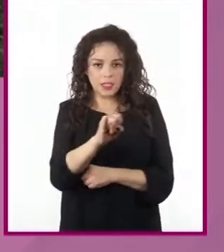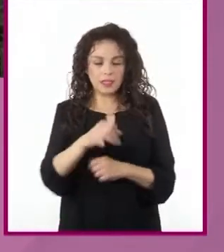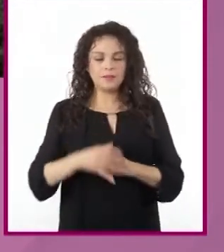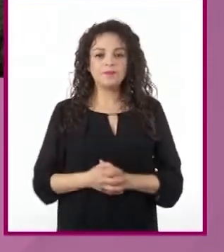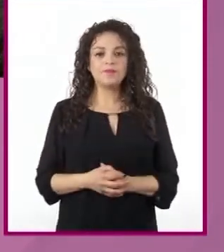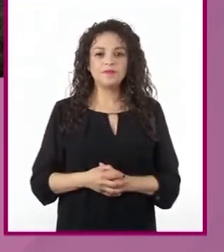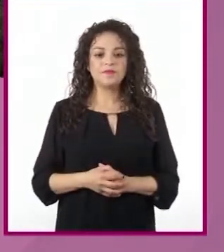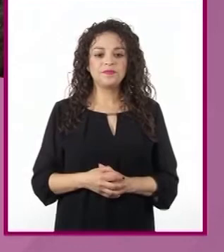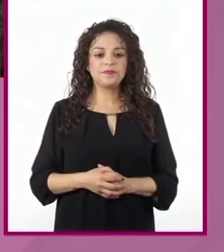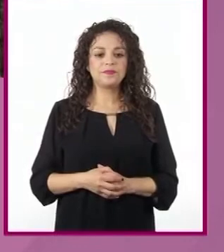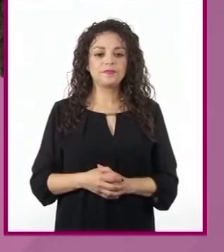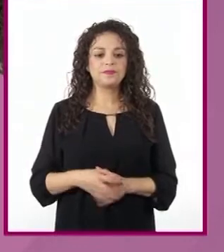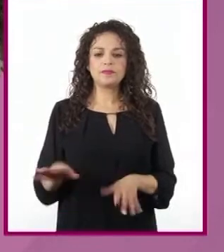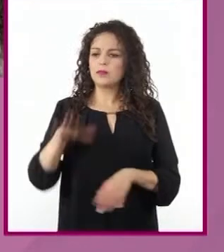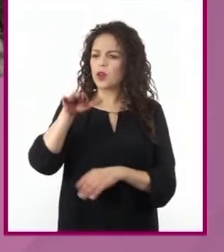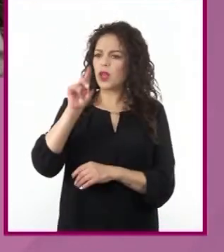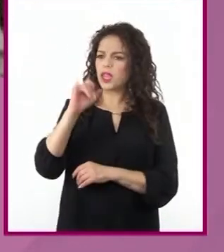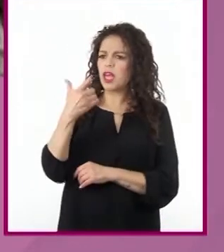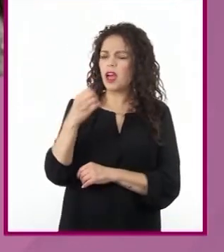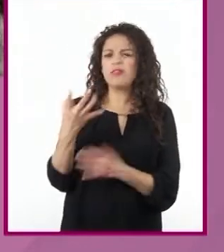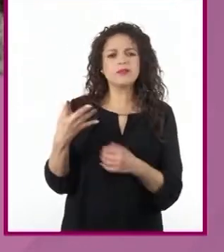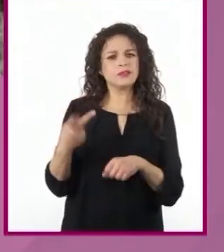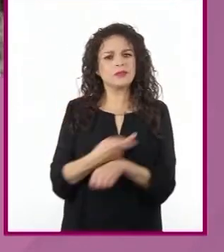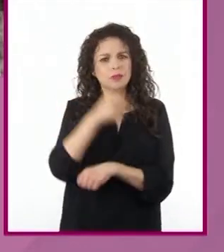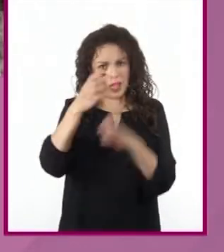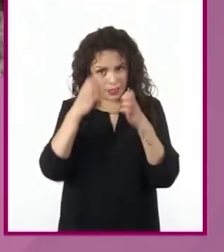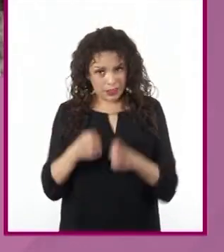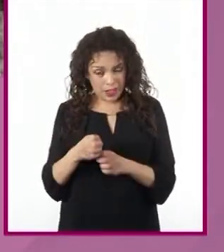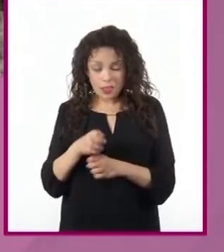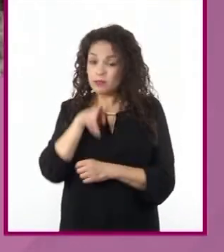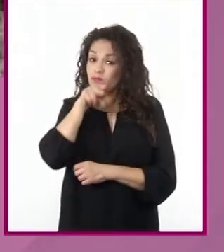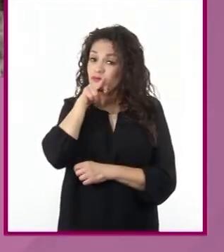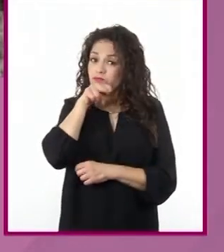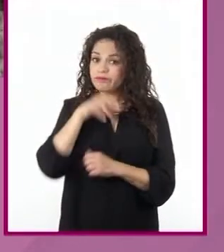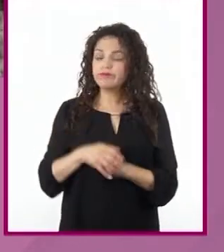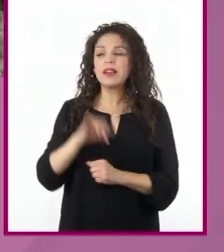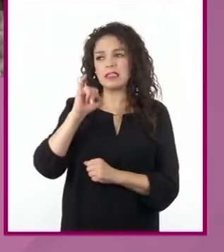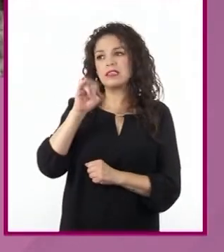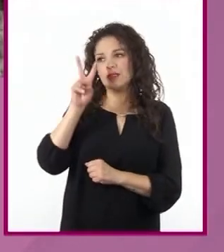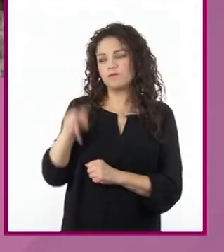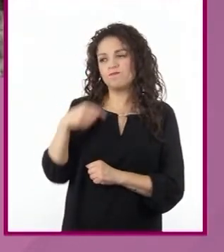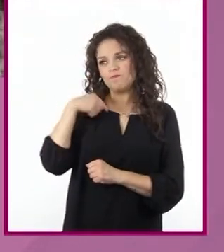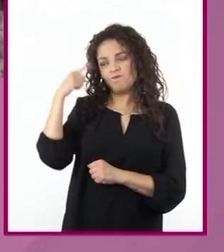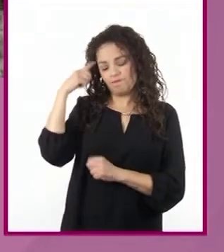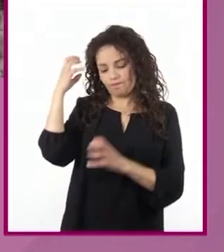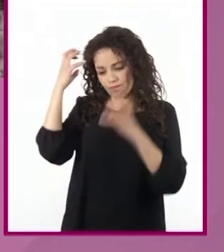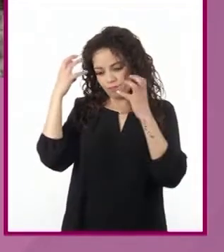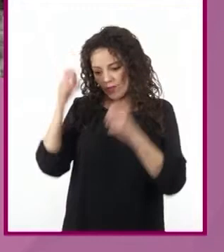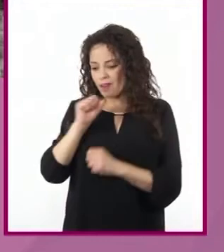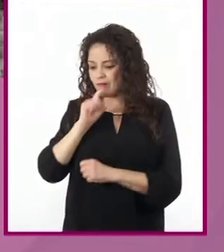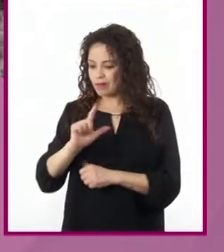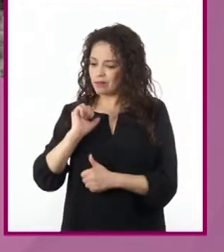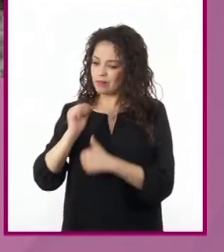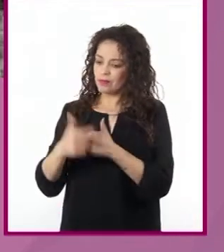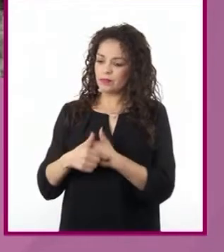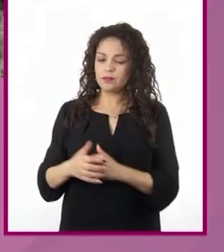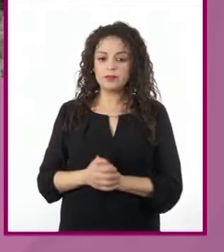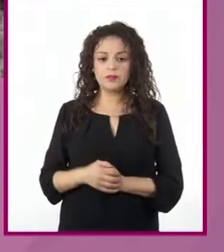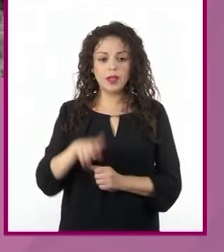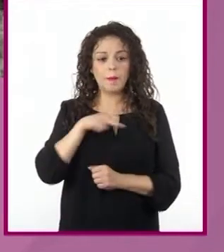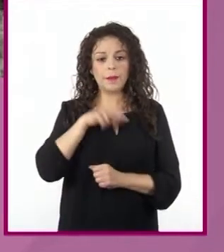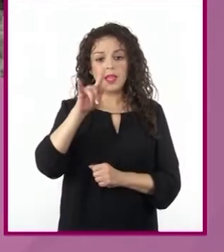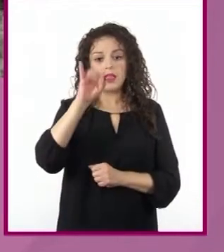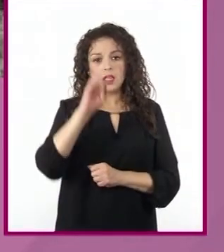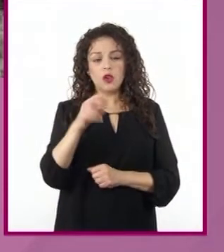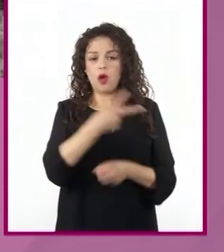Oye, Diego, ¿qué pasa? Te veo preocupado. Sí, yo también traigo algo en la cabeza. ¿Sobre qué? Mi tío me invitó a estudiar en una escuela